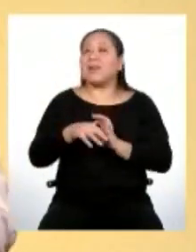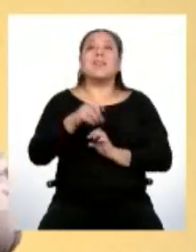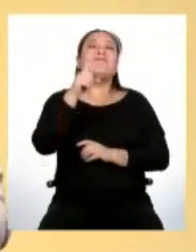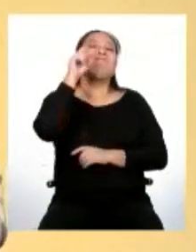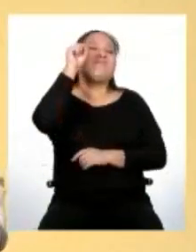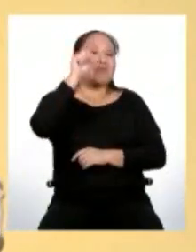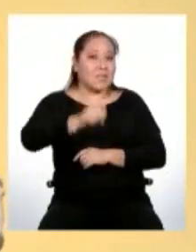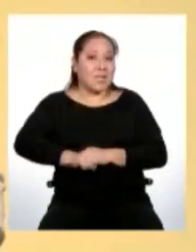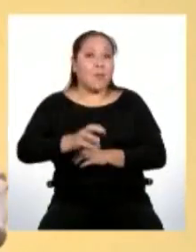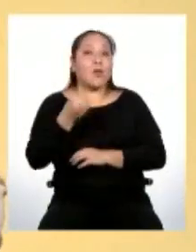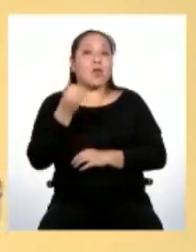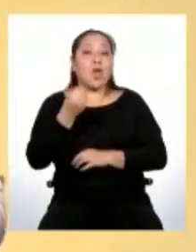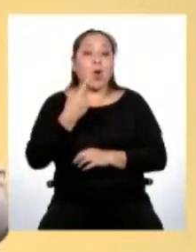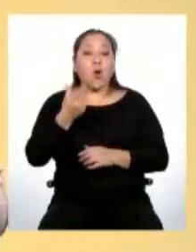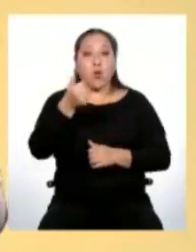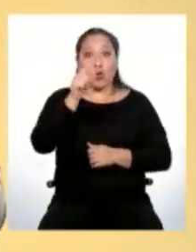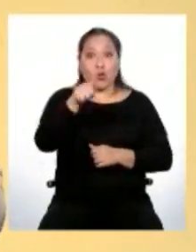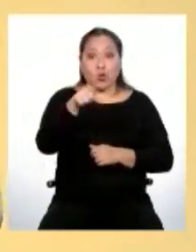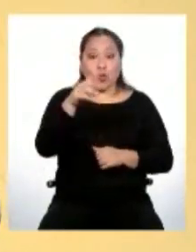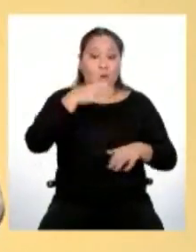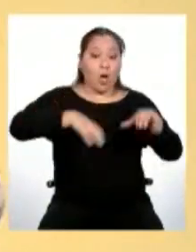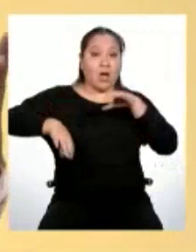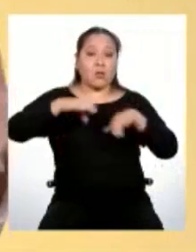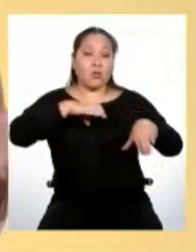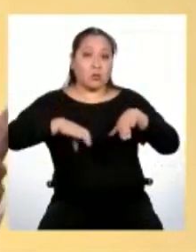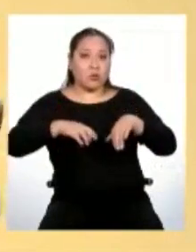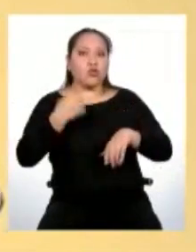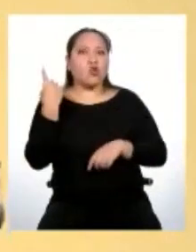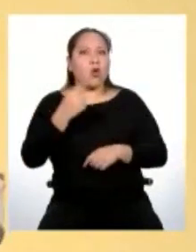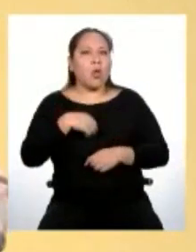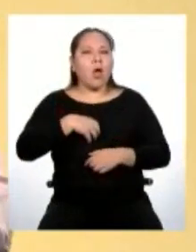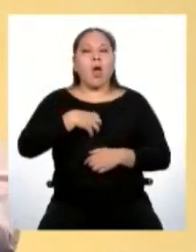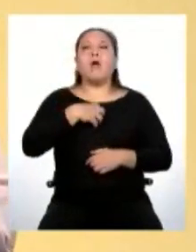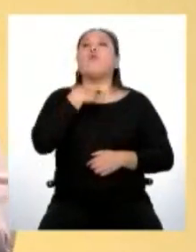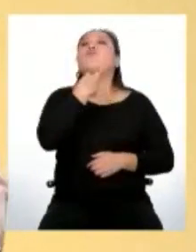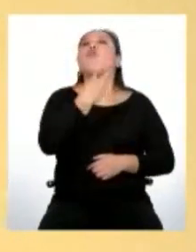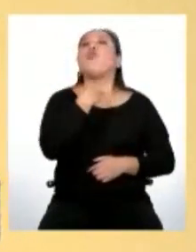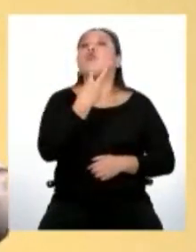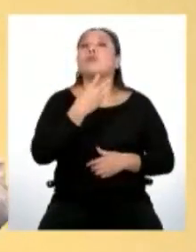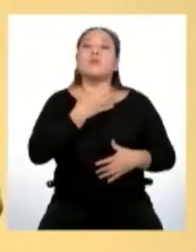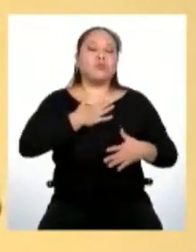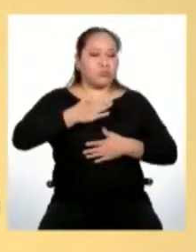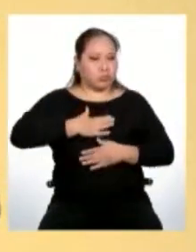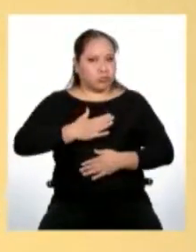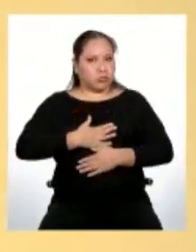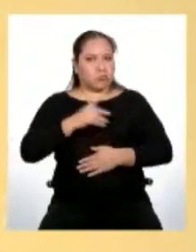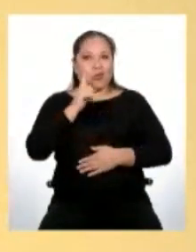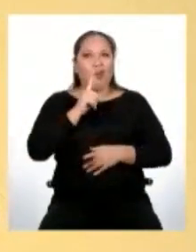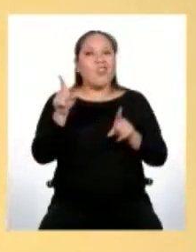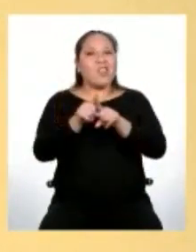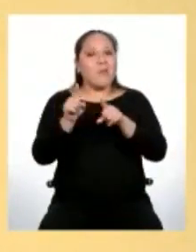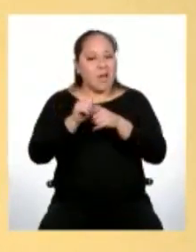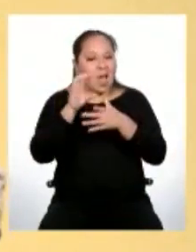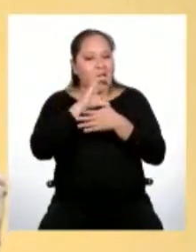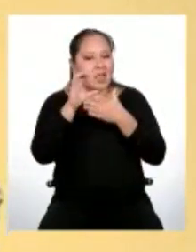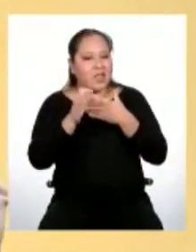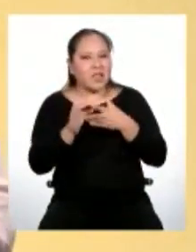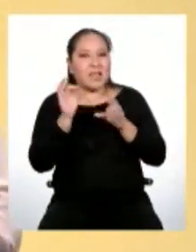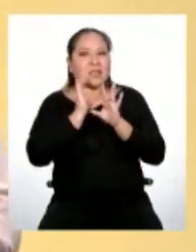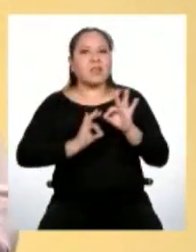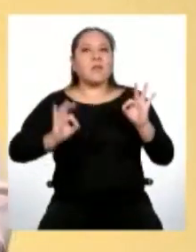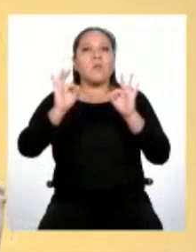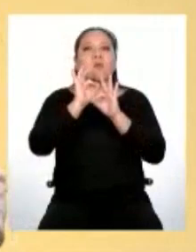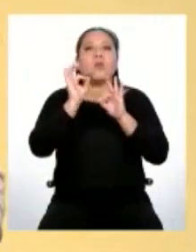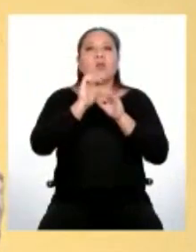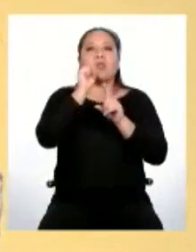cuando dramatizamos no solo desarrollamos expresión oral y corporal, también podemos desarrollar cualidades muy importantes socialmente como